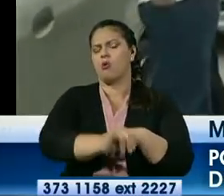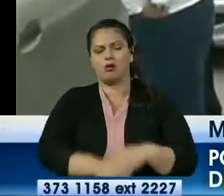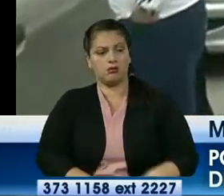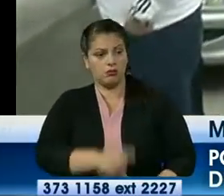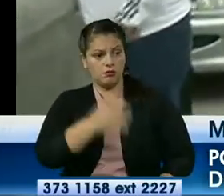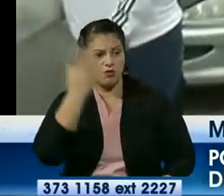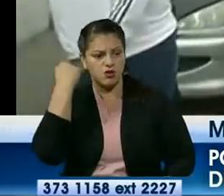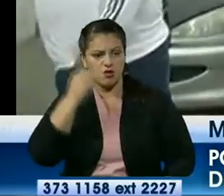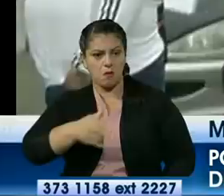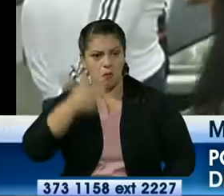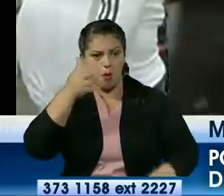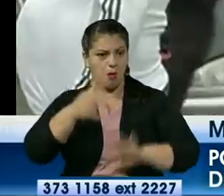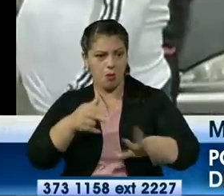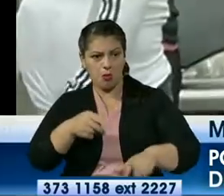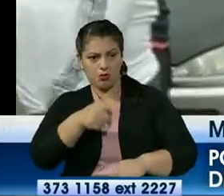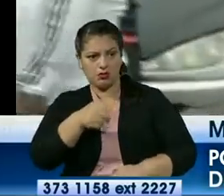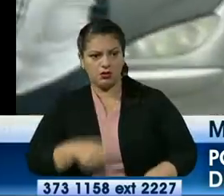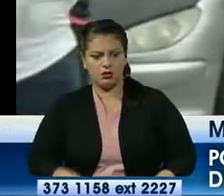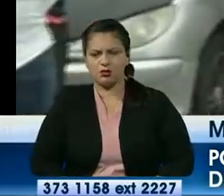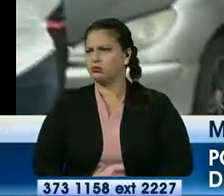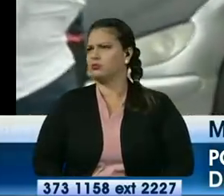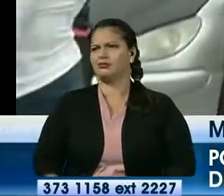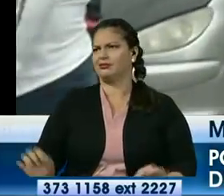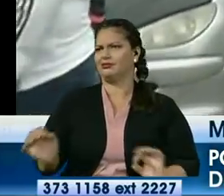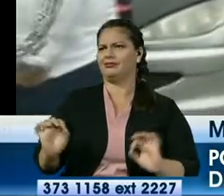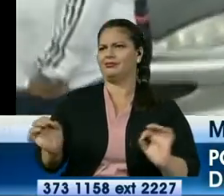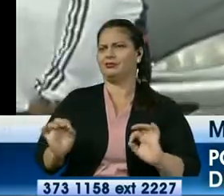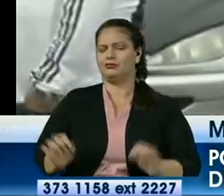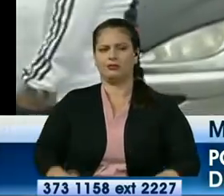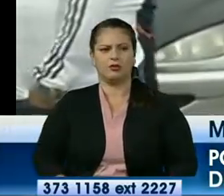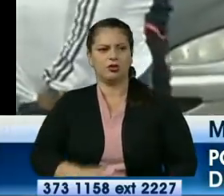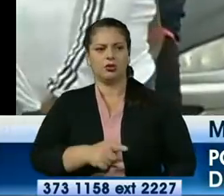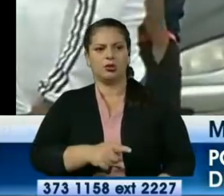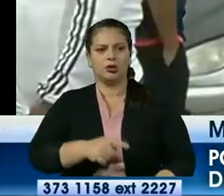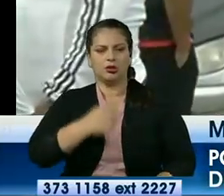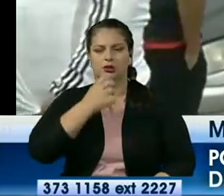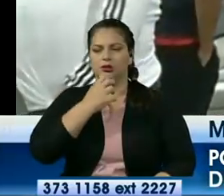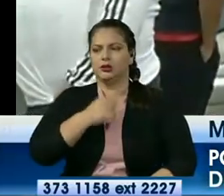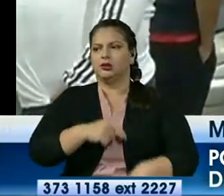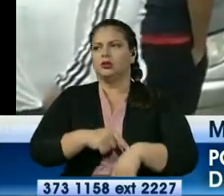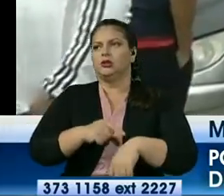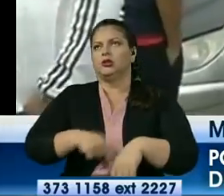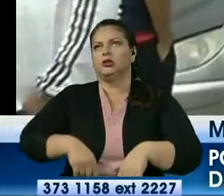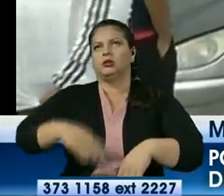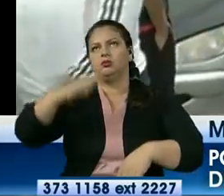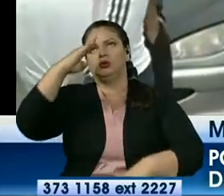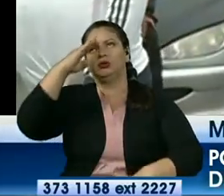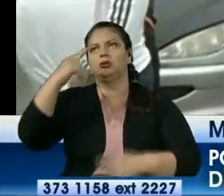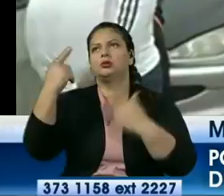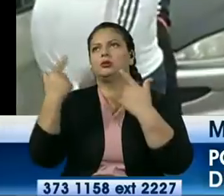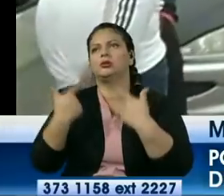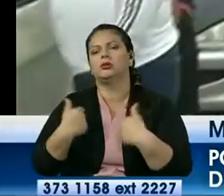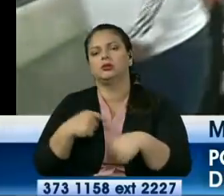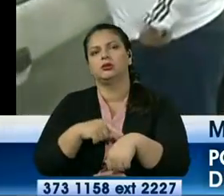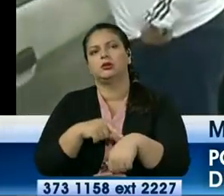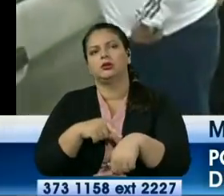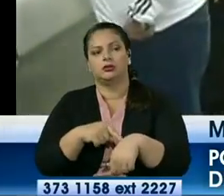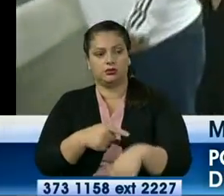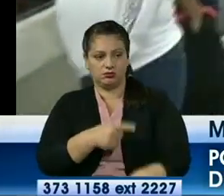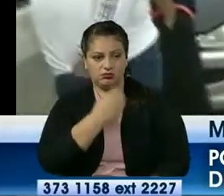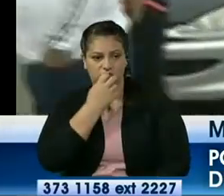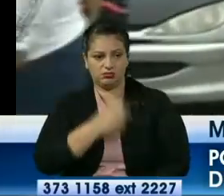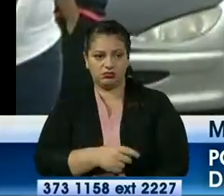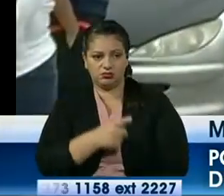No, todavía no. ¿Me incomoda que pierda unos minutos? No. Si es por la seguridad, no. Excelente, gracias. Caballero, buenos días. ¿Qué opina del trabajo de la